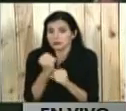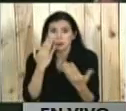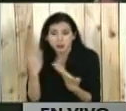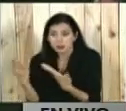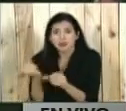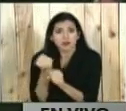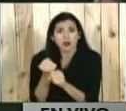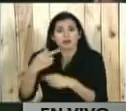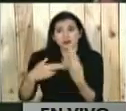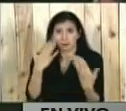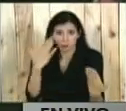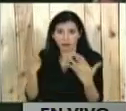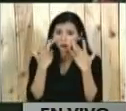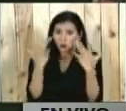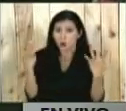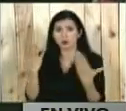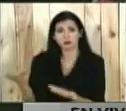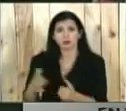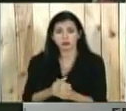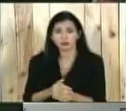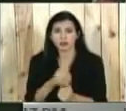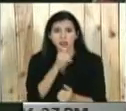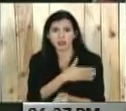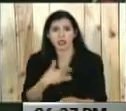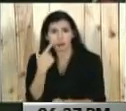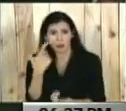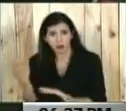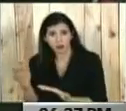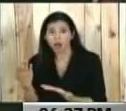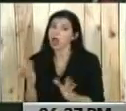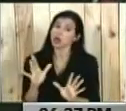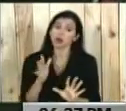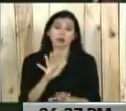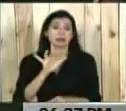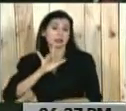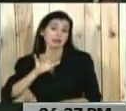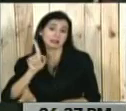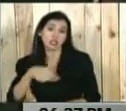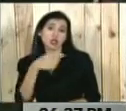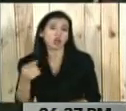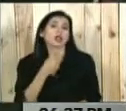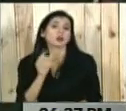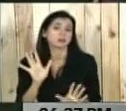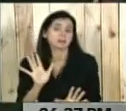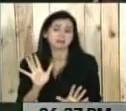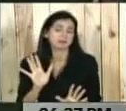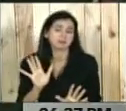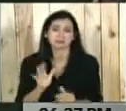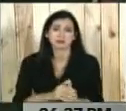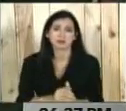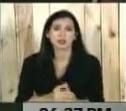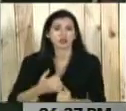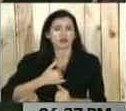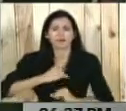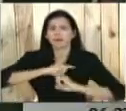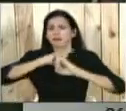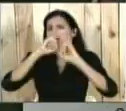revolución, para quien la quiera y para quien no la quiera también. Así que yo fui muy